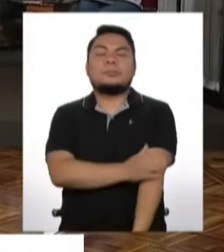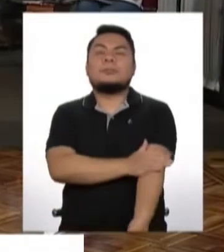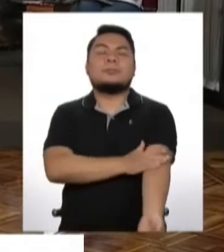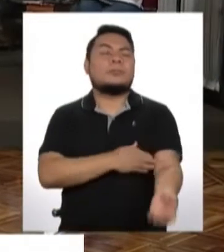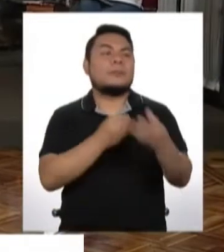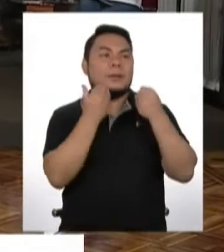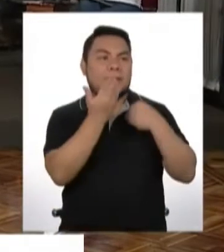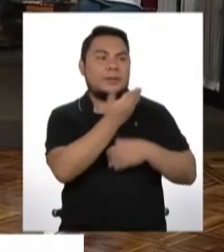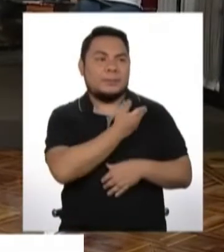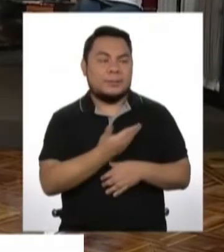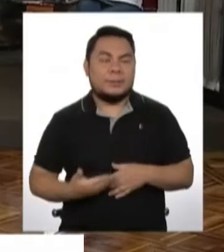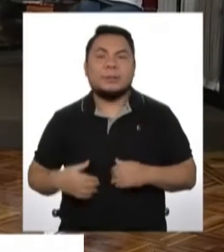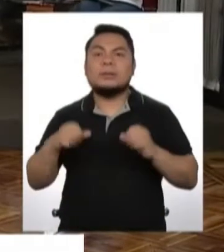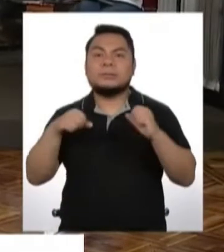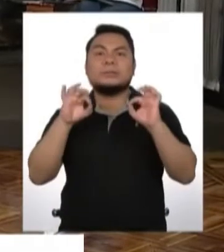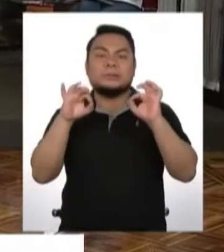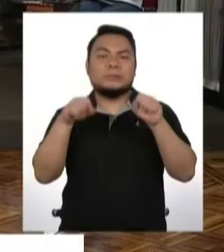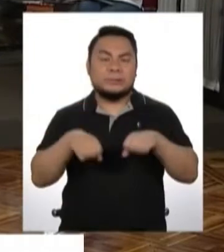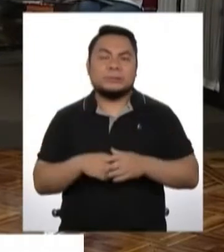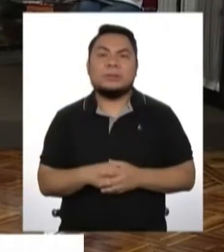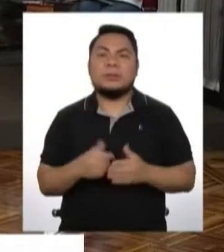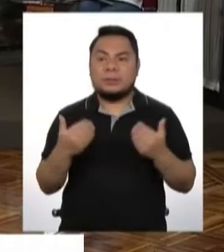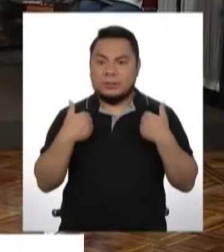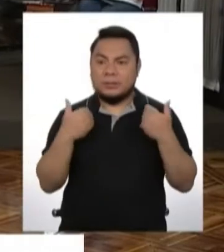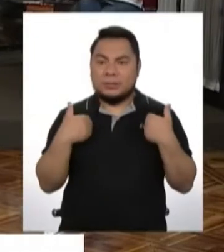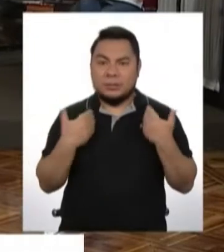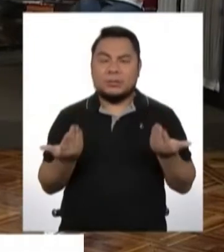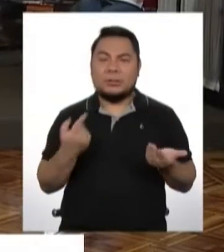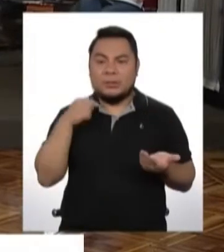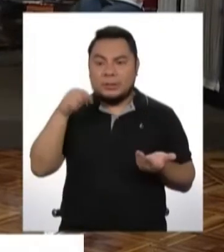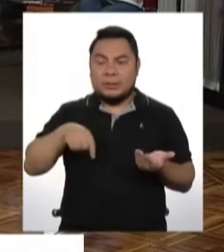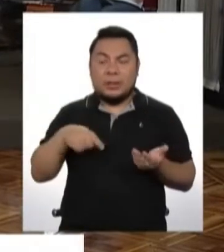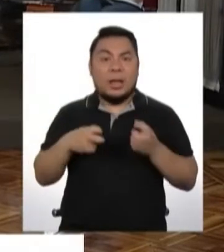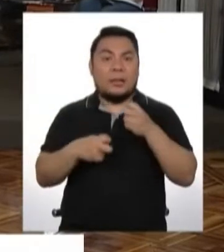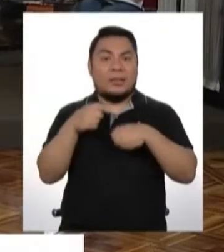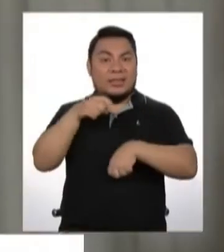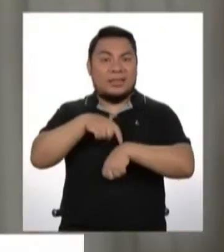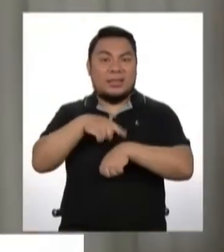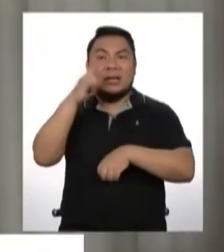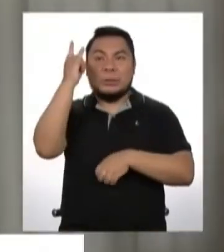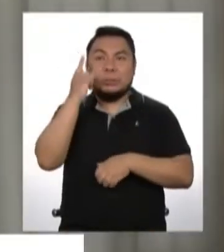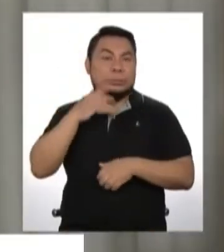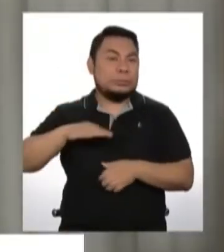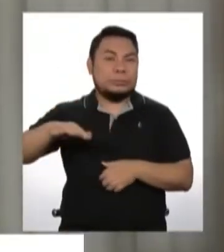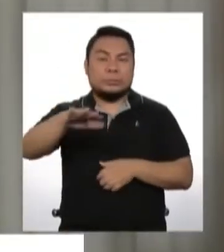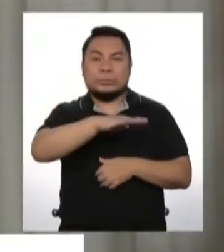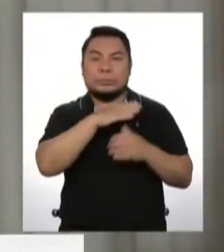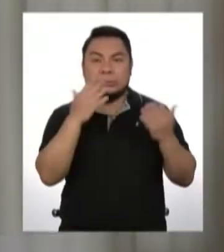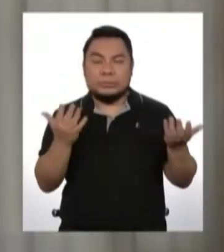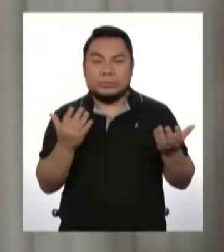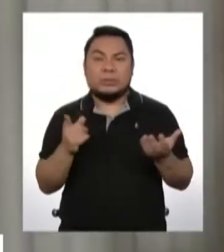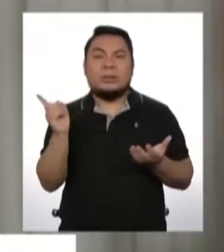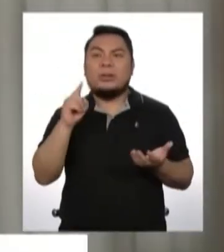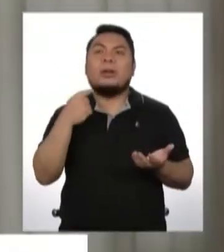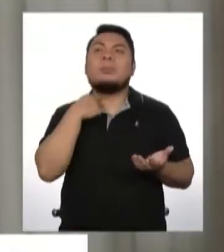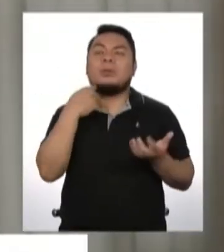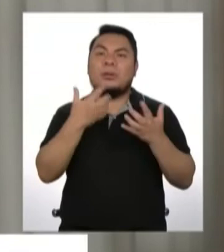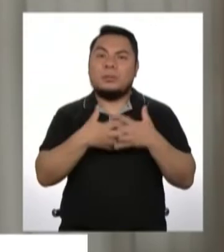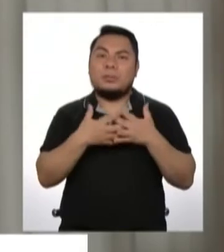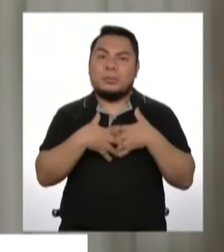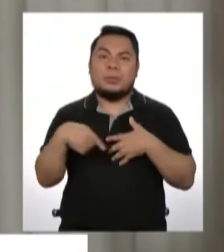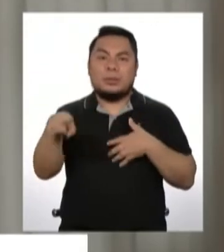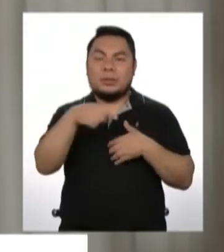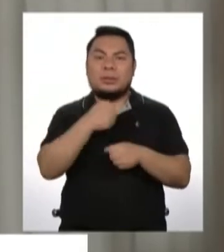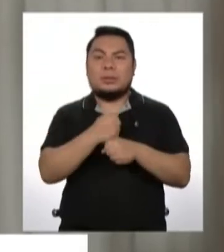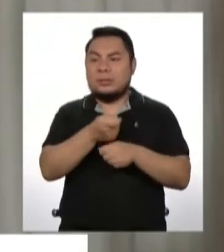Muchas gracias, presidente. Efectivamente, tenemos que evitar durante esta crisis, para que no afecte a las empresas y a los